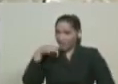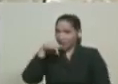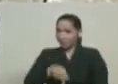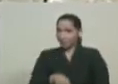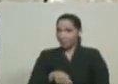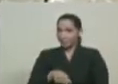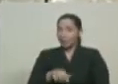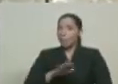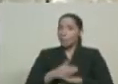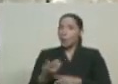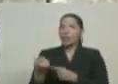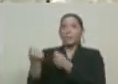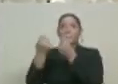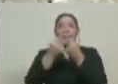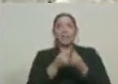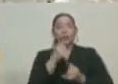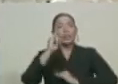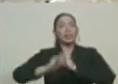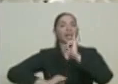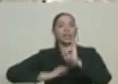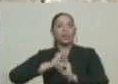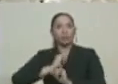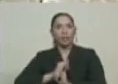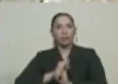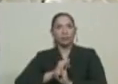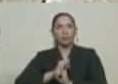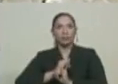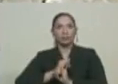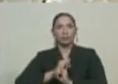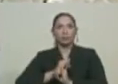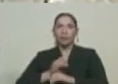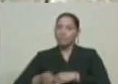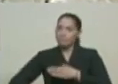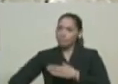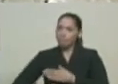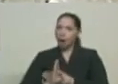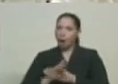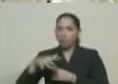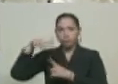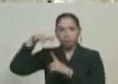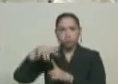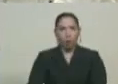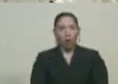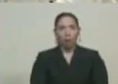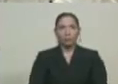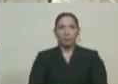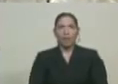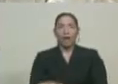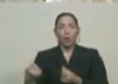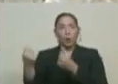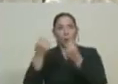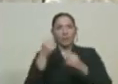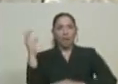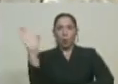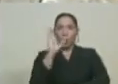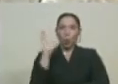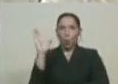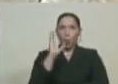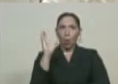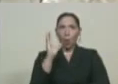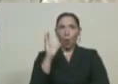internacional, como ha sido anunciado, vamos a derrotar a la economía criminal de Colombia que a través de bandas